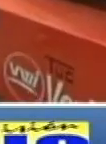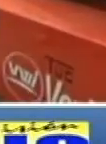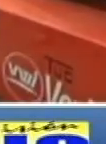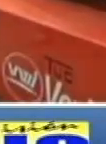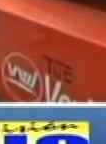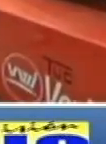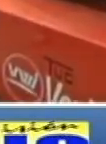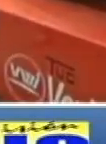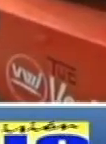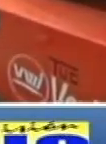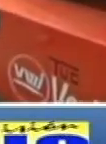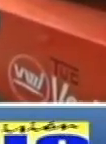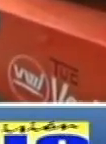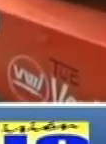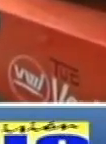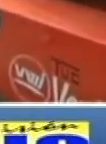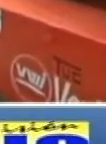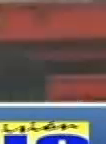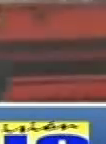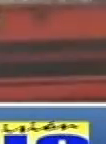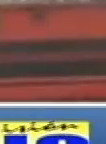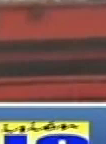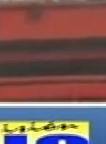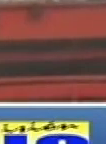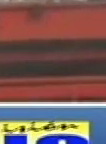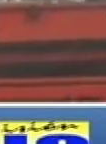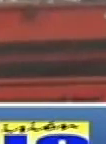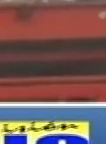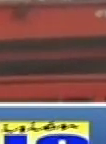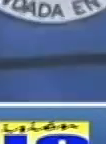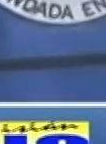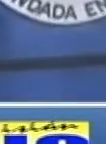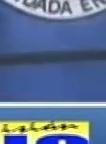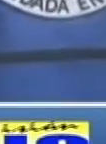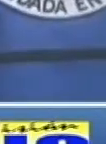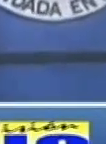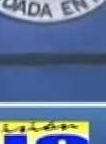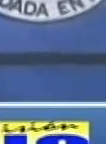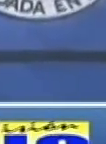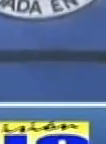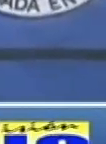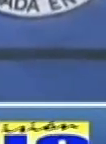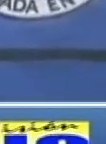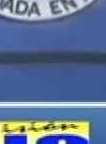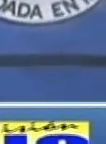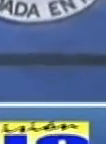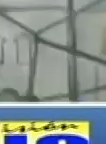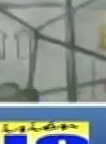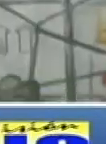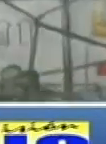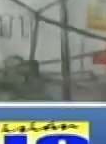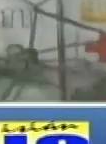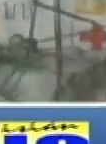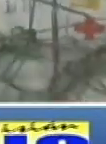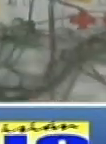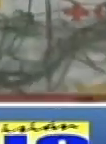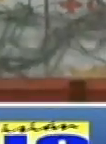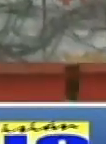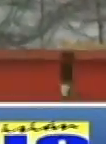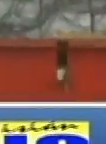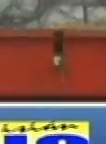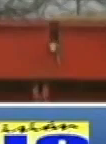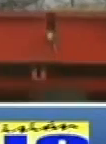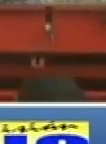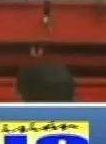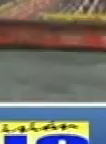ayuda para 10.000 personas, bienvenido, muy bien. 10.000 son 10.000, lo respetamos,